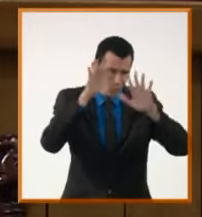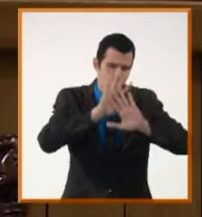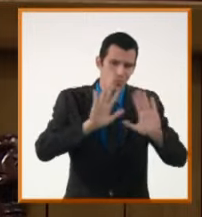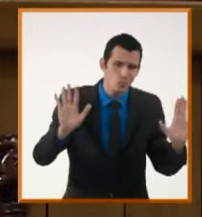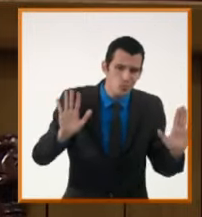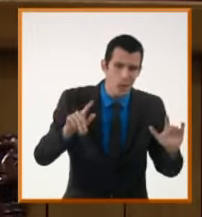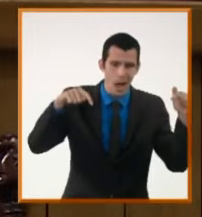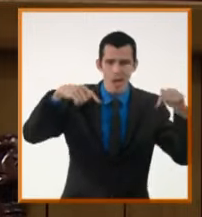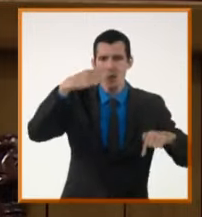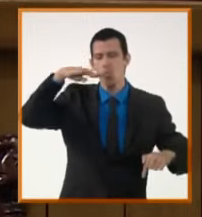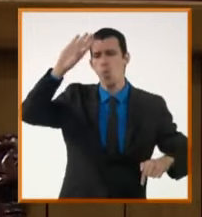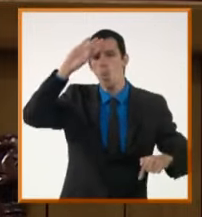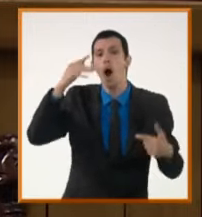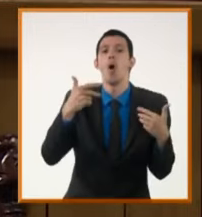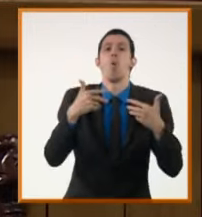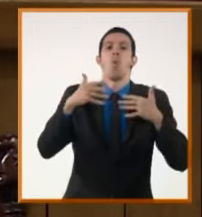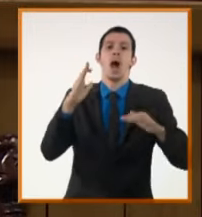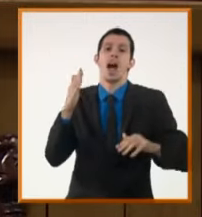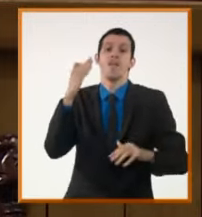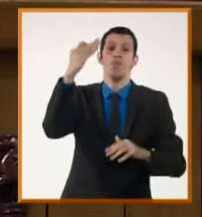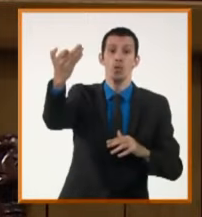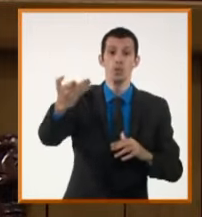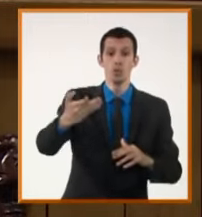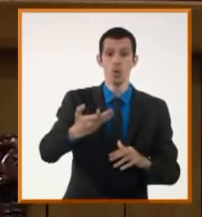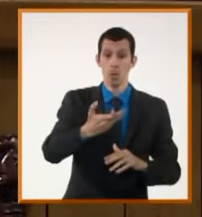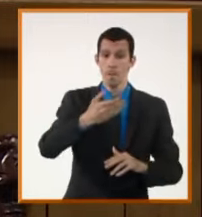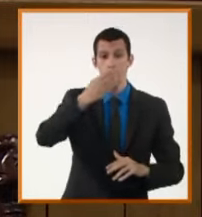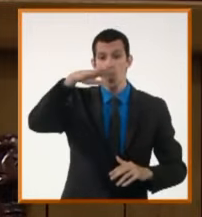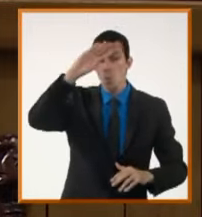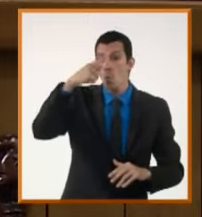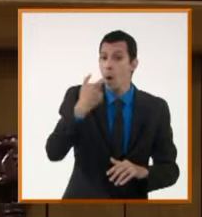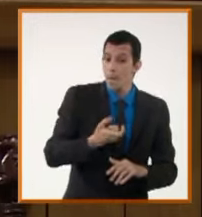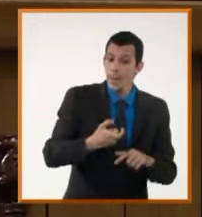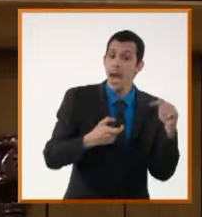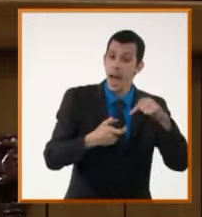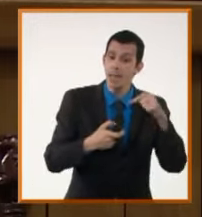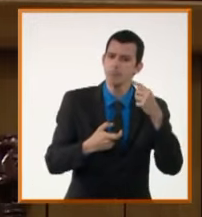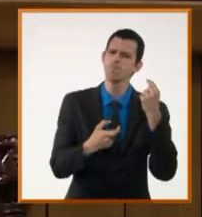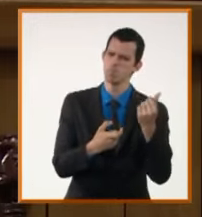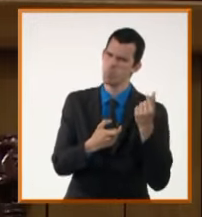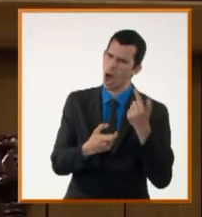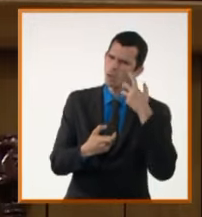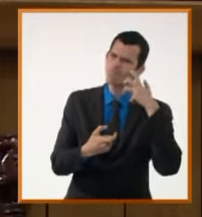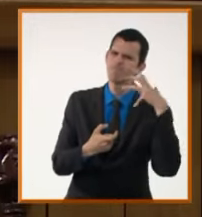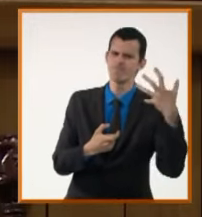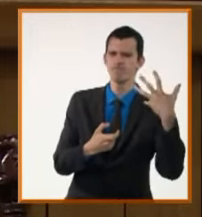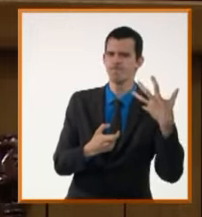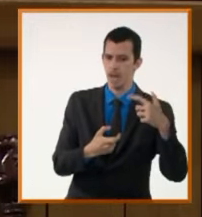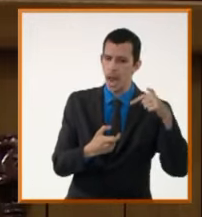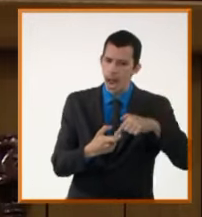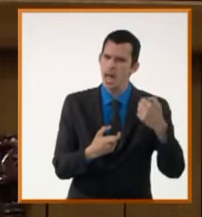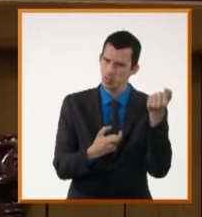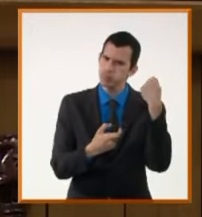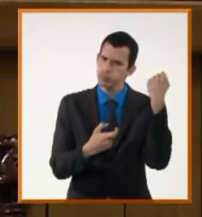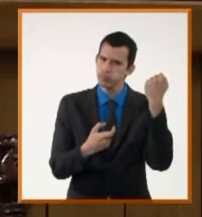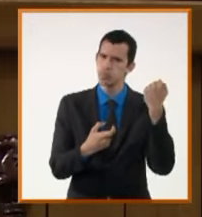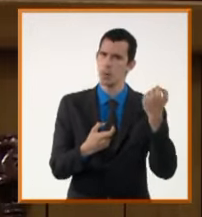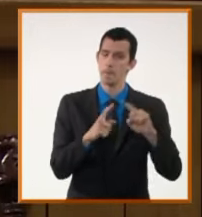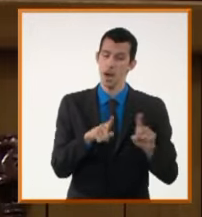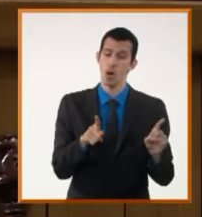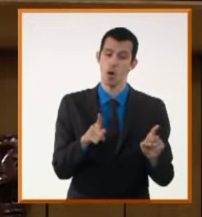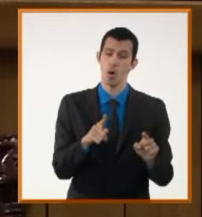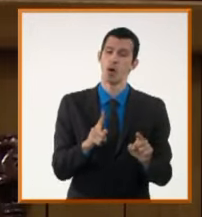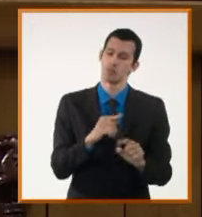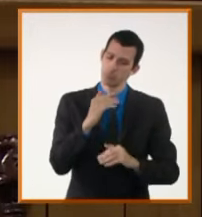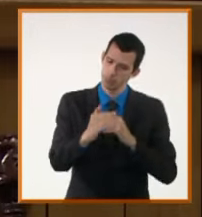cubano el que aquí vale para comprar cualquier cosa, pero tenemos que transitar por ese camino. Por